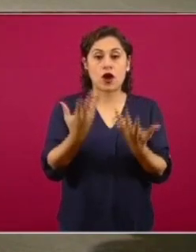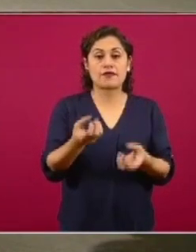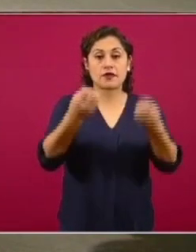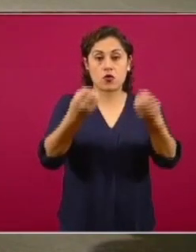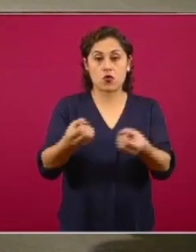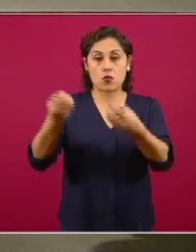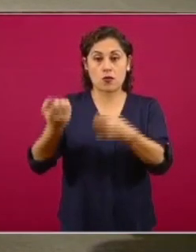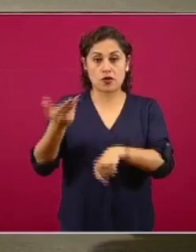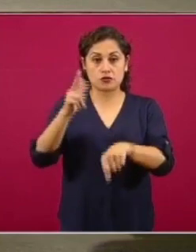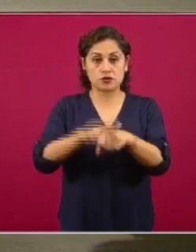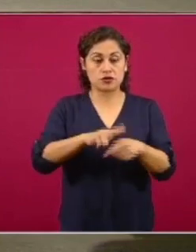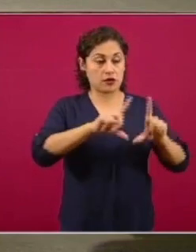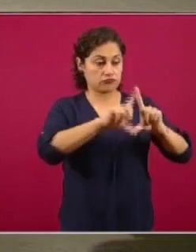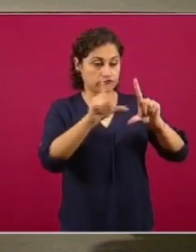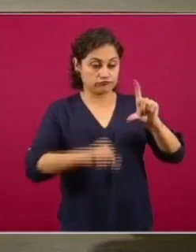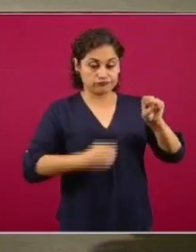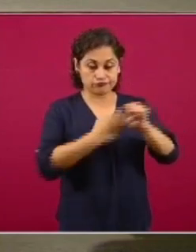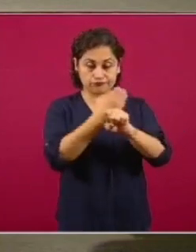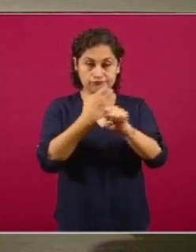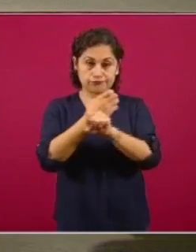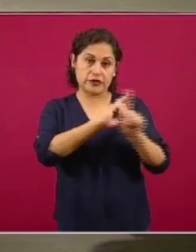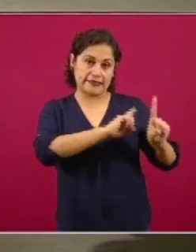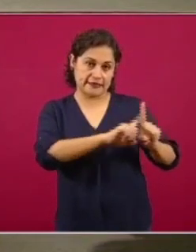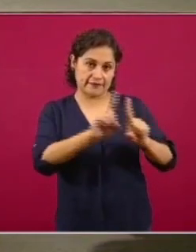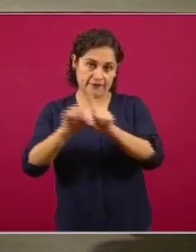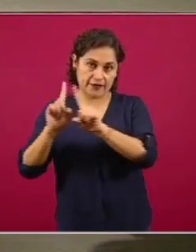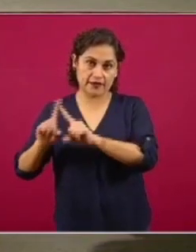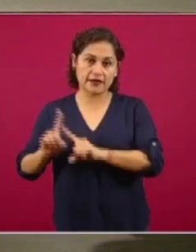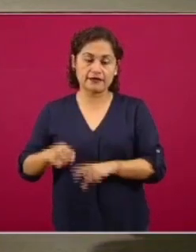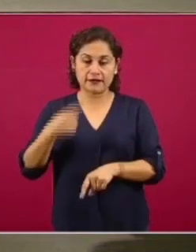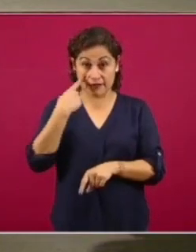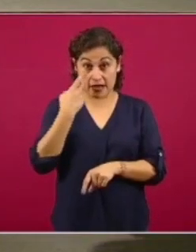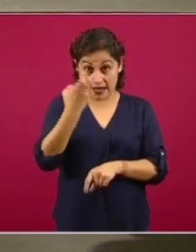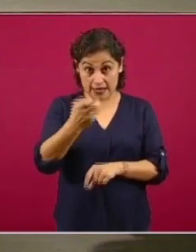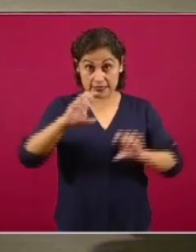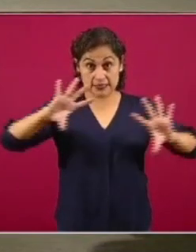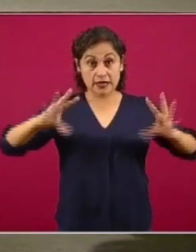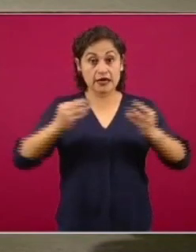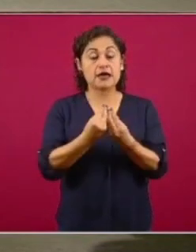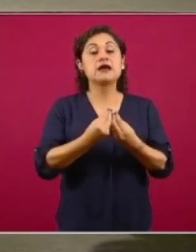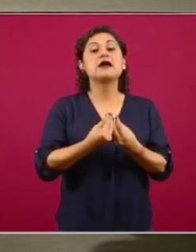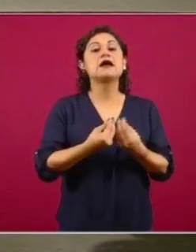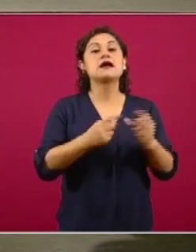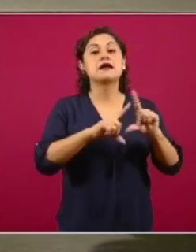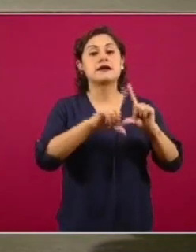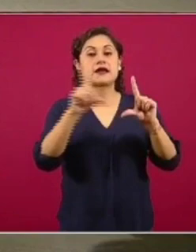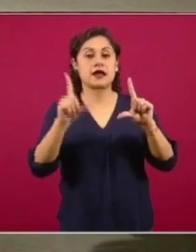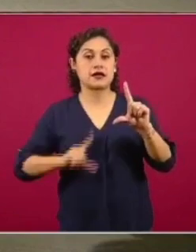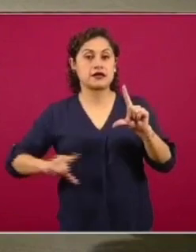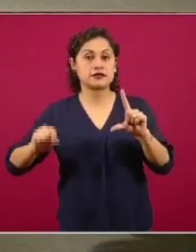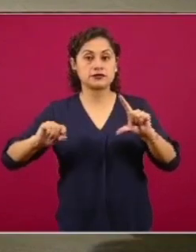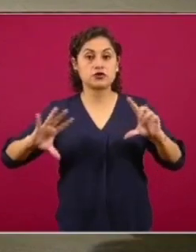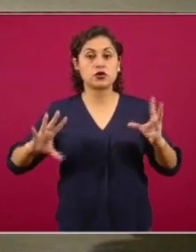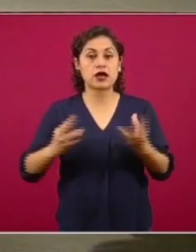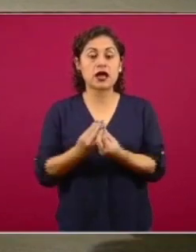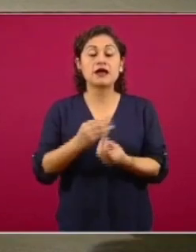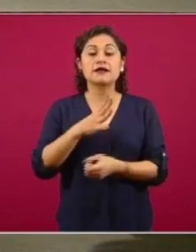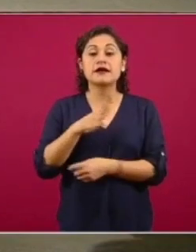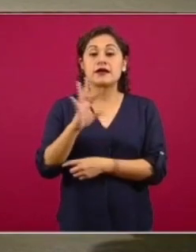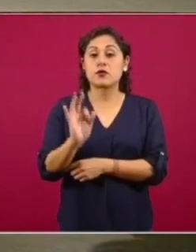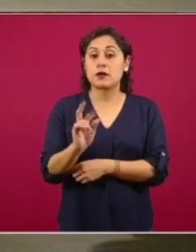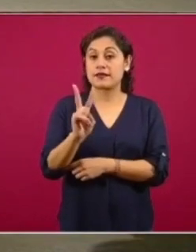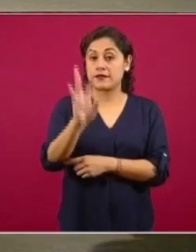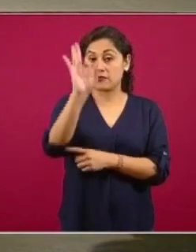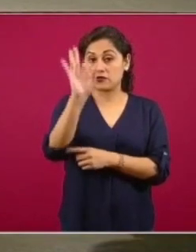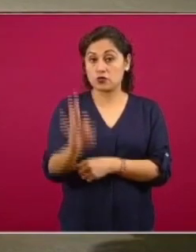entidades federativas. Recuerden, aquí tenemos cada una de las entidades federativas y a nivel nacional tenemos un 42% de